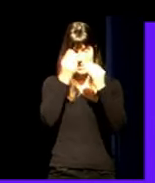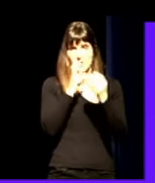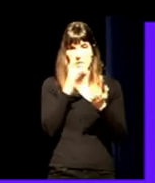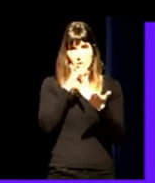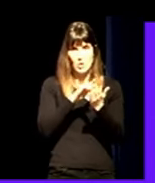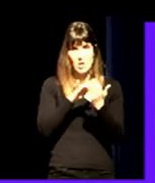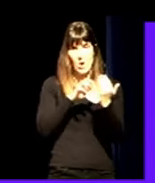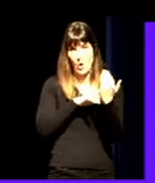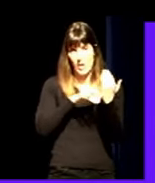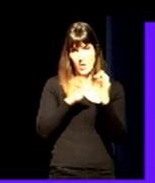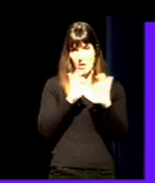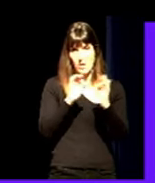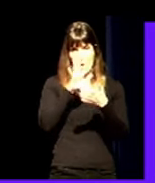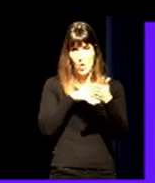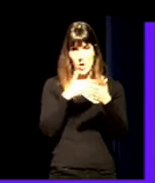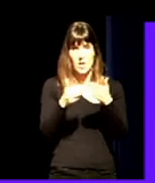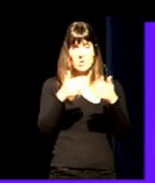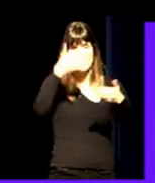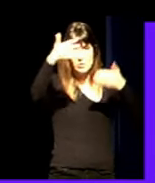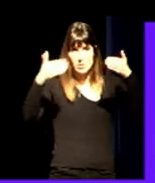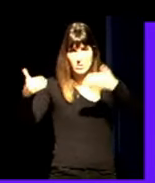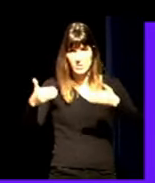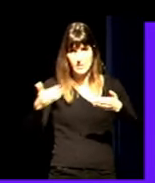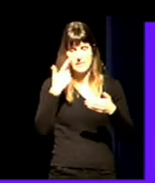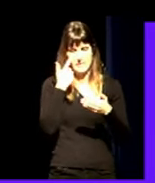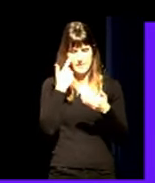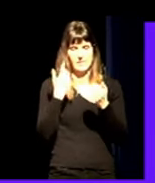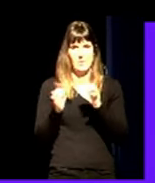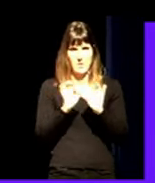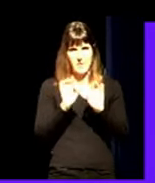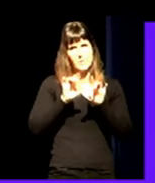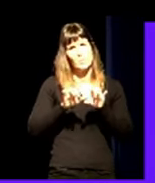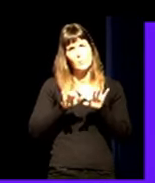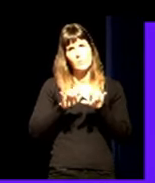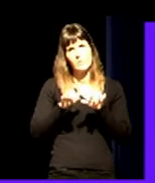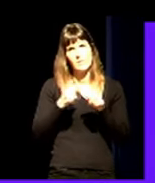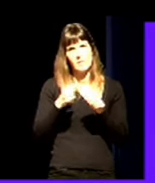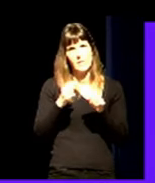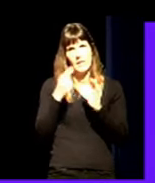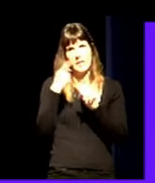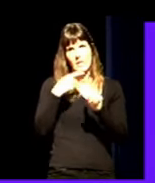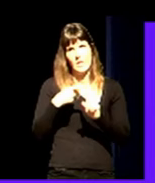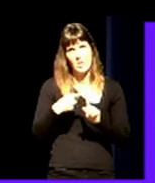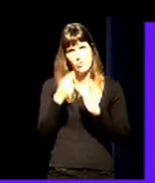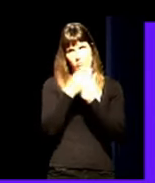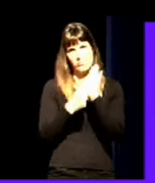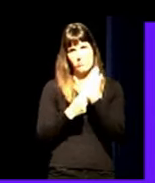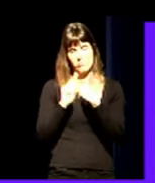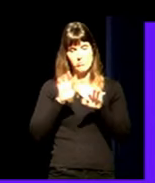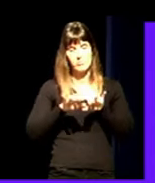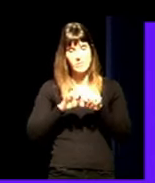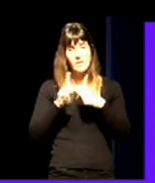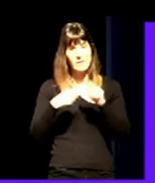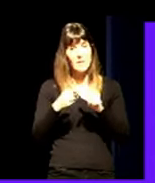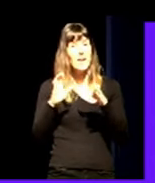haciendo los horarios, hay que introducir en el ordenador este tipo de criterios para que luego el equipo